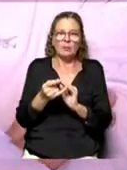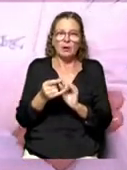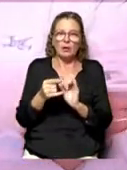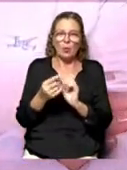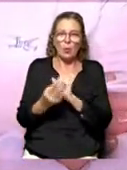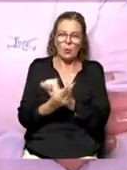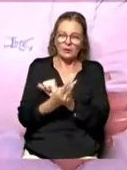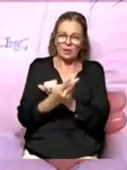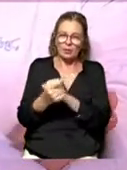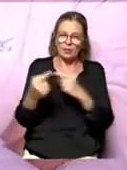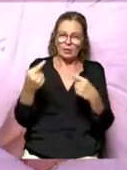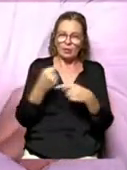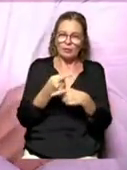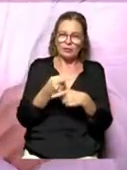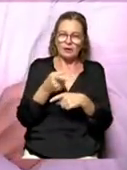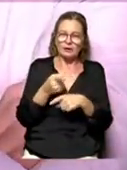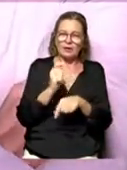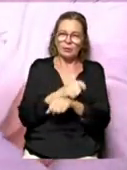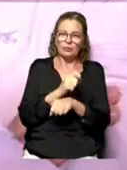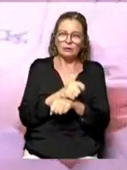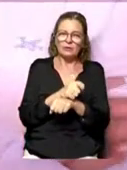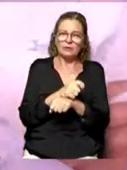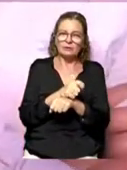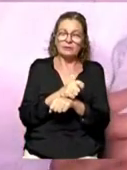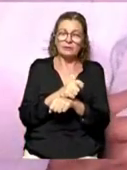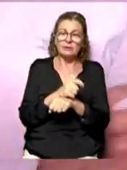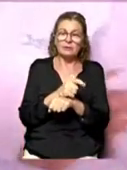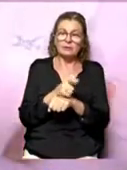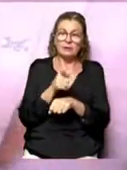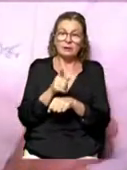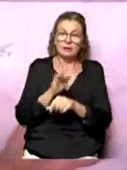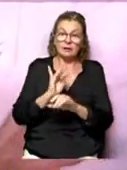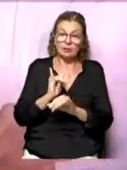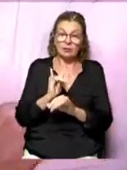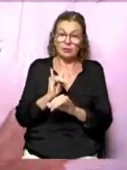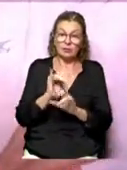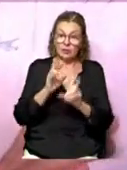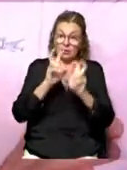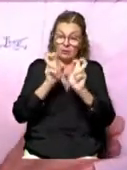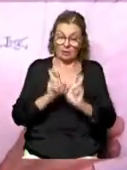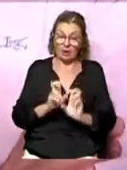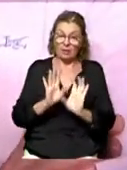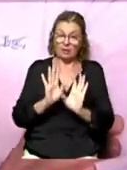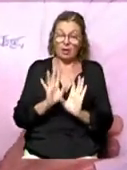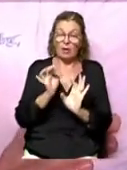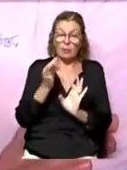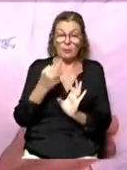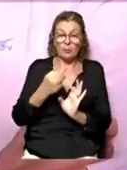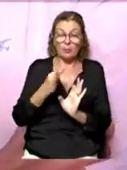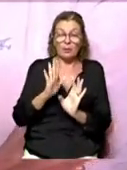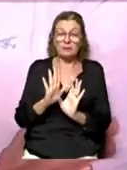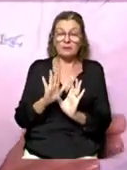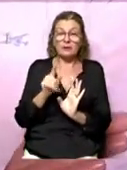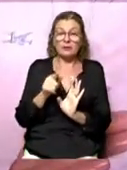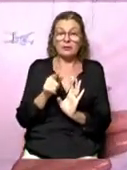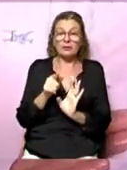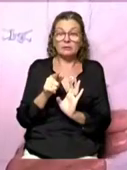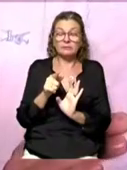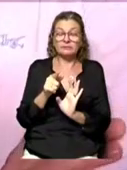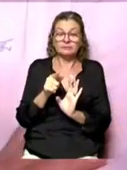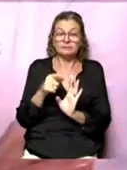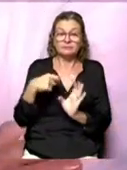cautelares contra él dispuestas por la justicia? Bueno, eso está bien analizado. Me parece que eso es parte,